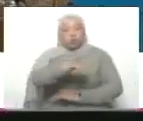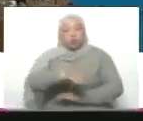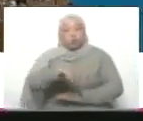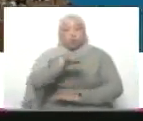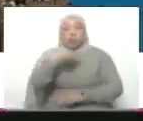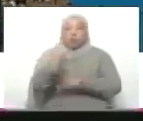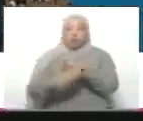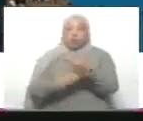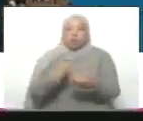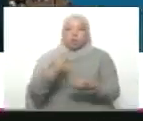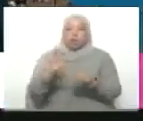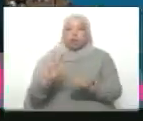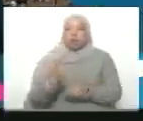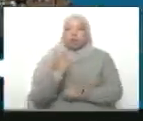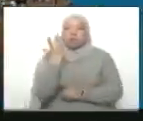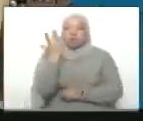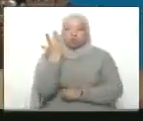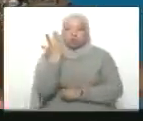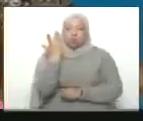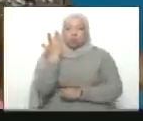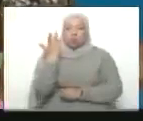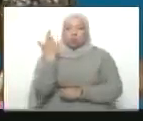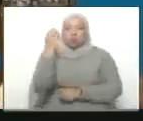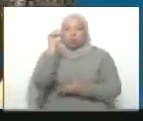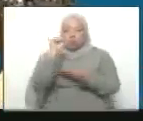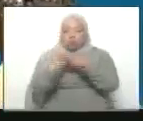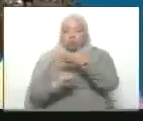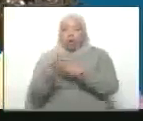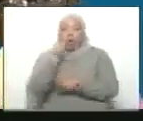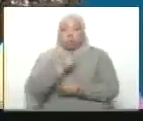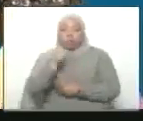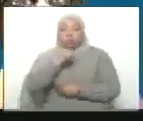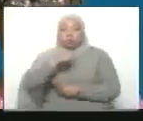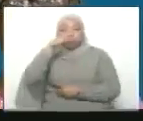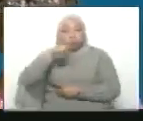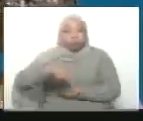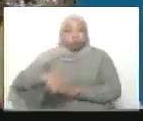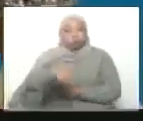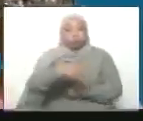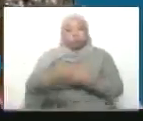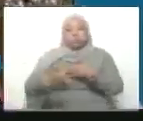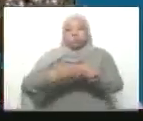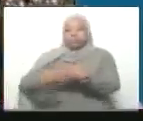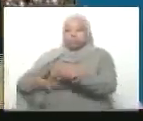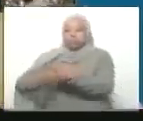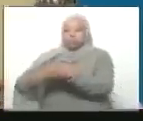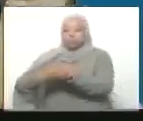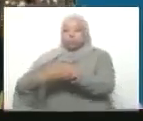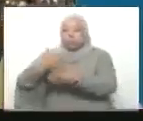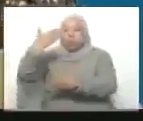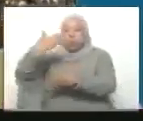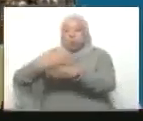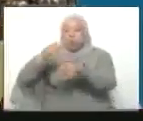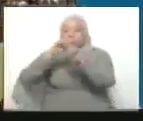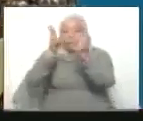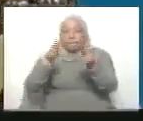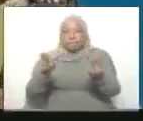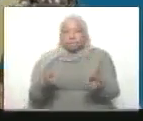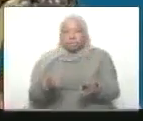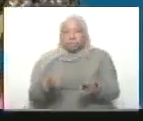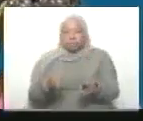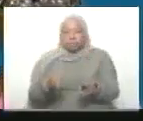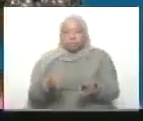de realizar esta quinta edición de la Bienal del Sur, Pueblos en Resistencia, encerrados en las paredes de un museo,